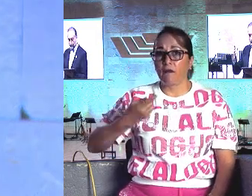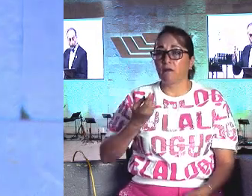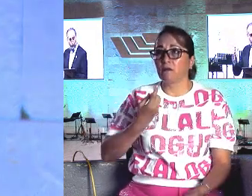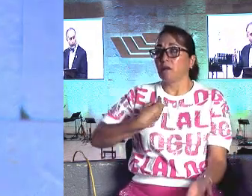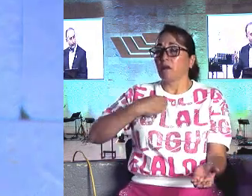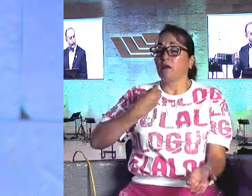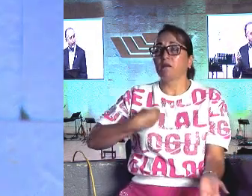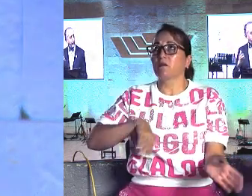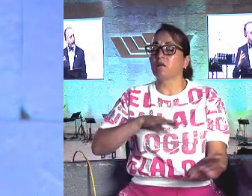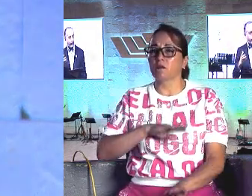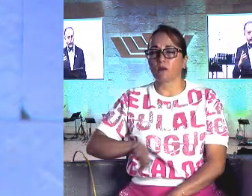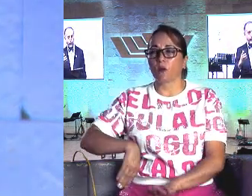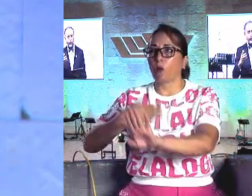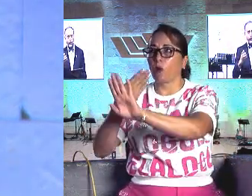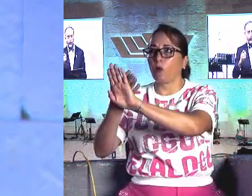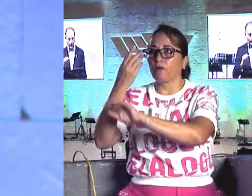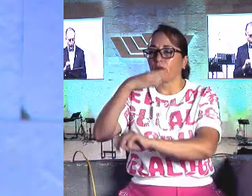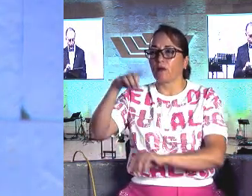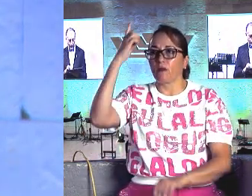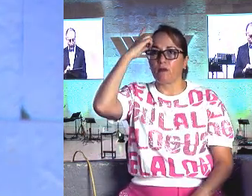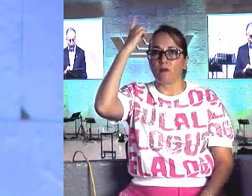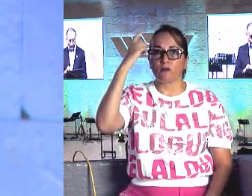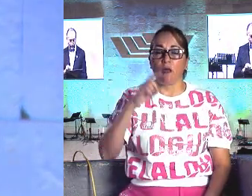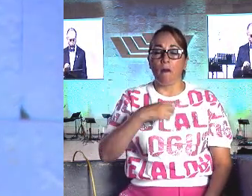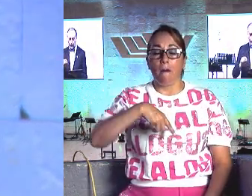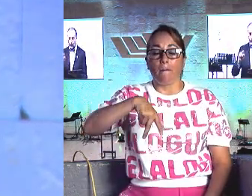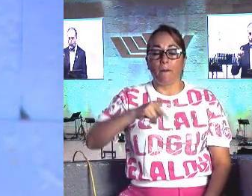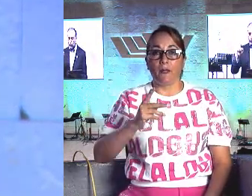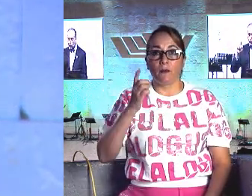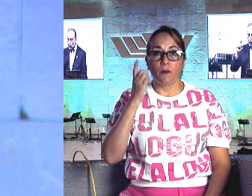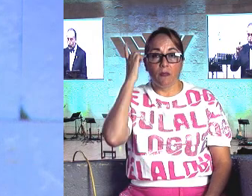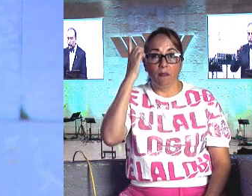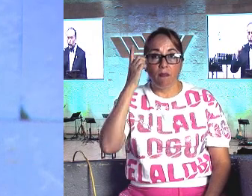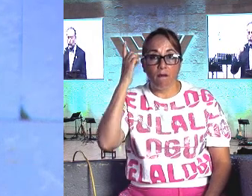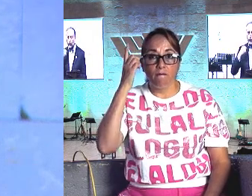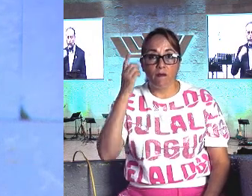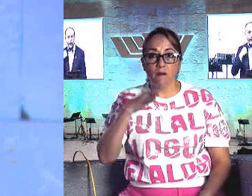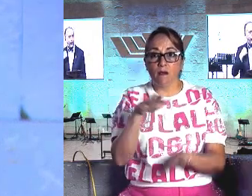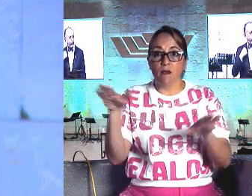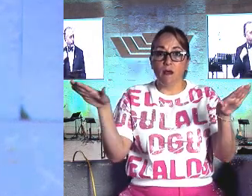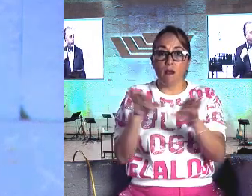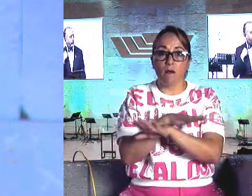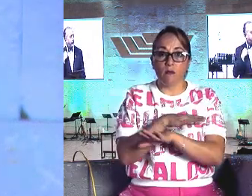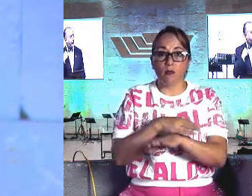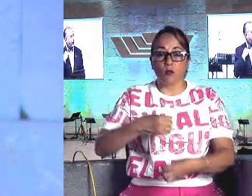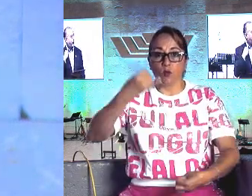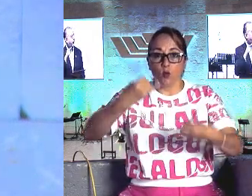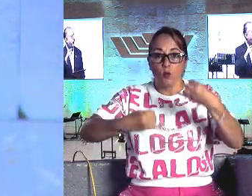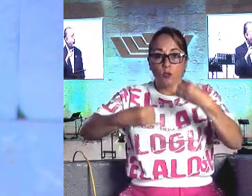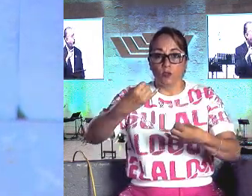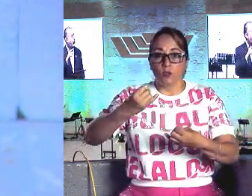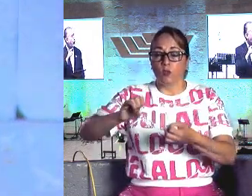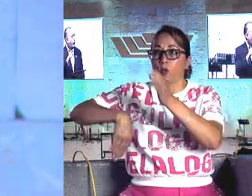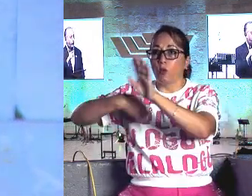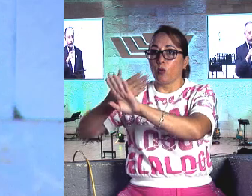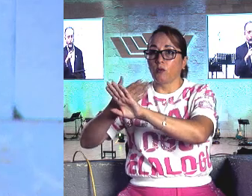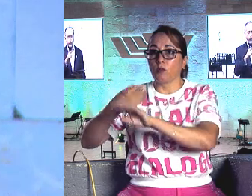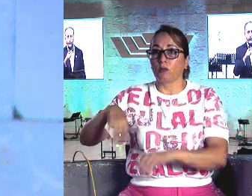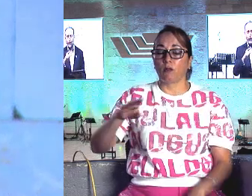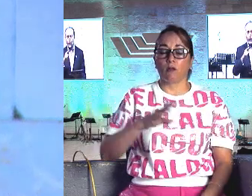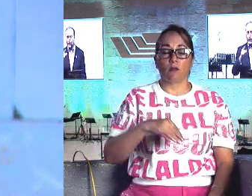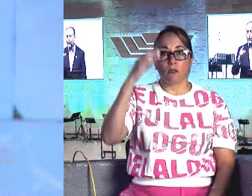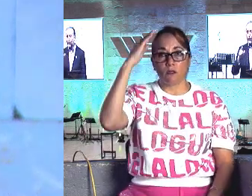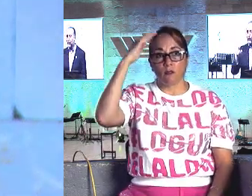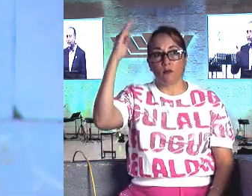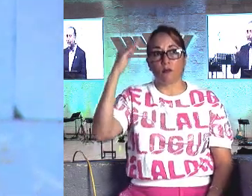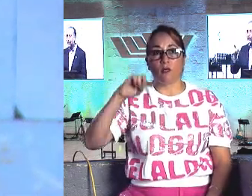Pero David cambia y dice, tu juicio contra mí es, ¿qué? Justo. A ver,